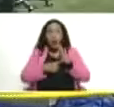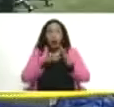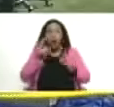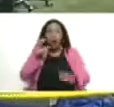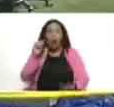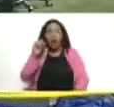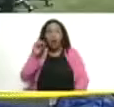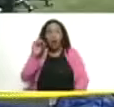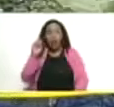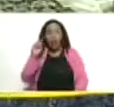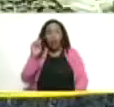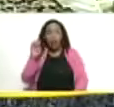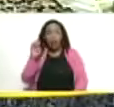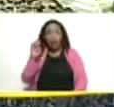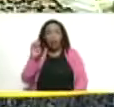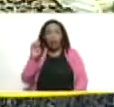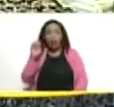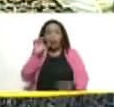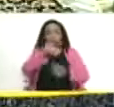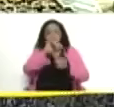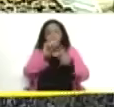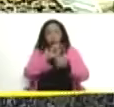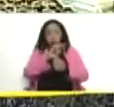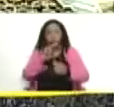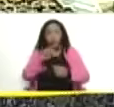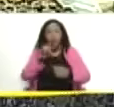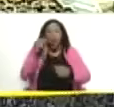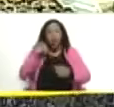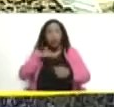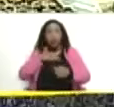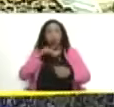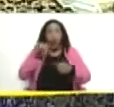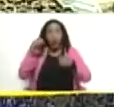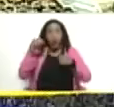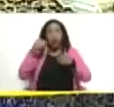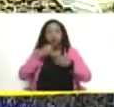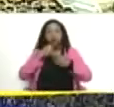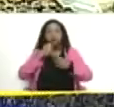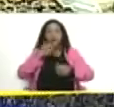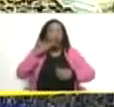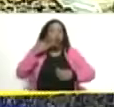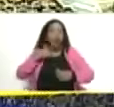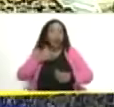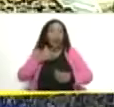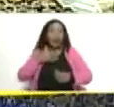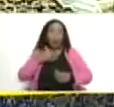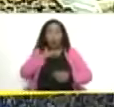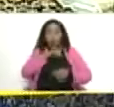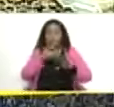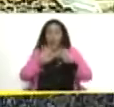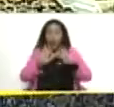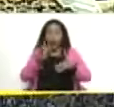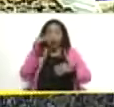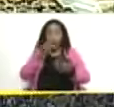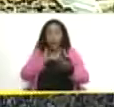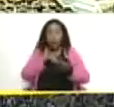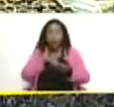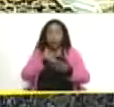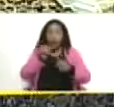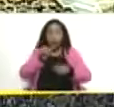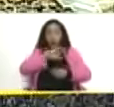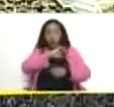que me escuchan. Orgullosos estamos de ustedes, cadetes. porque ustedes ya forman parte de esta